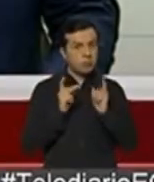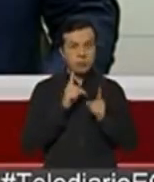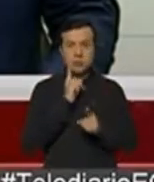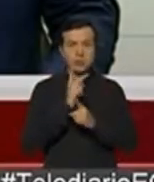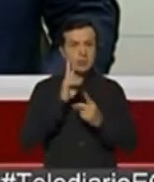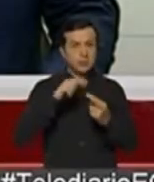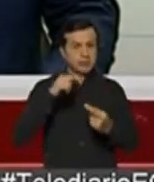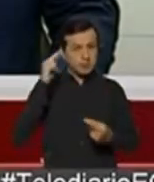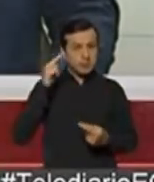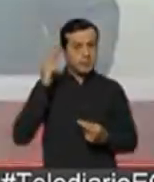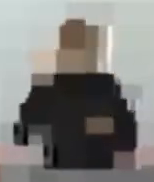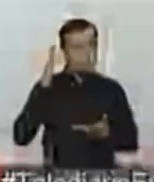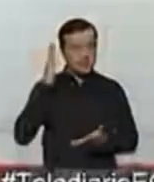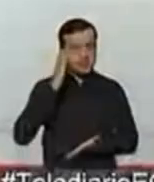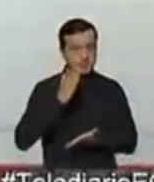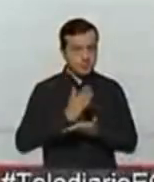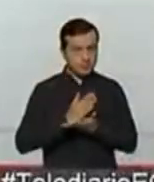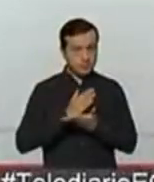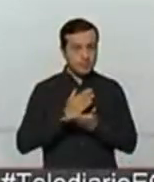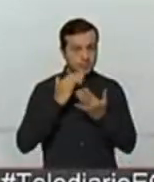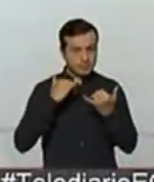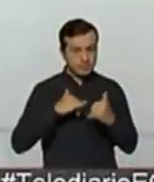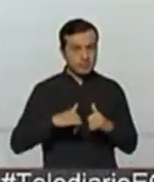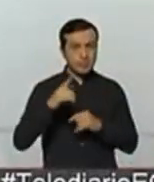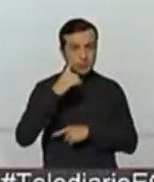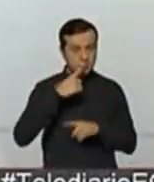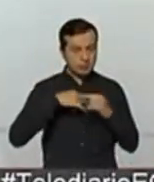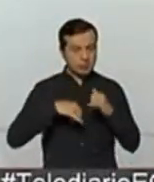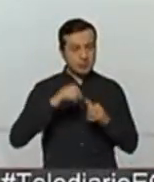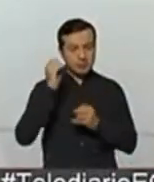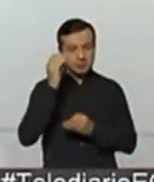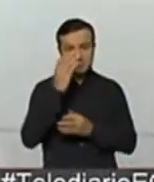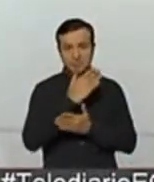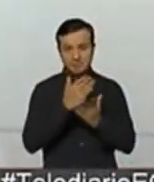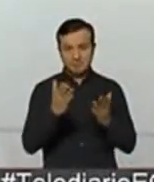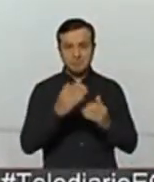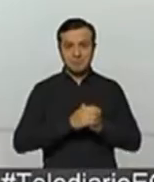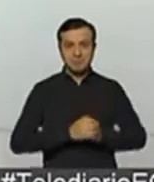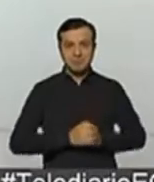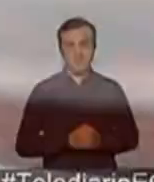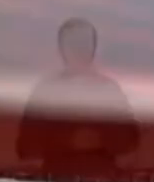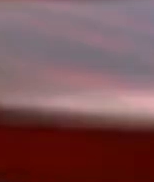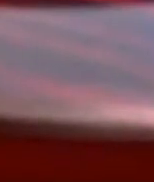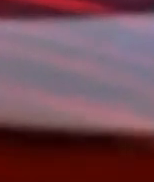regionales. Nosotros hacemos una pausa en Primera Impresión y volvemos enseguida con más.